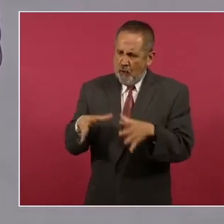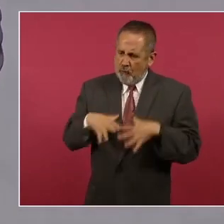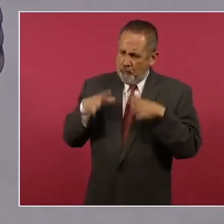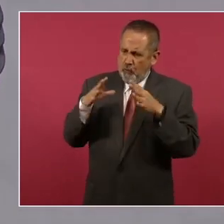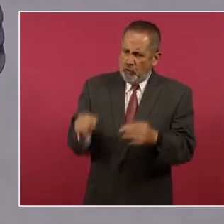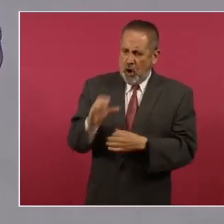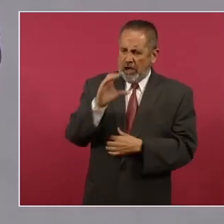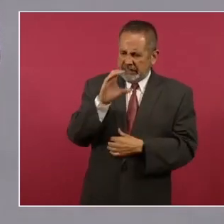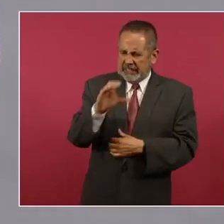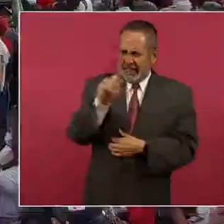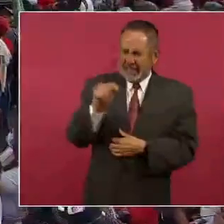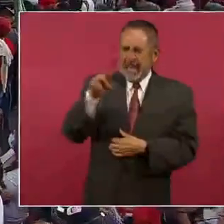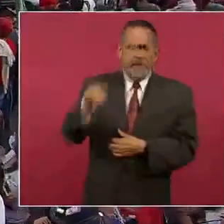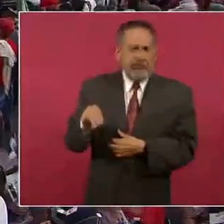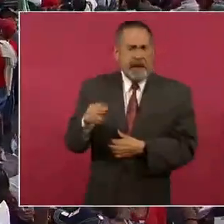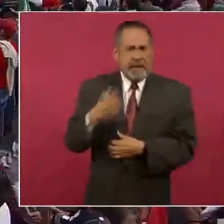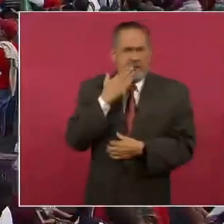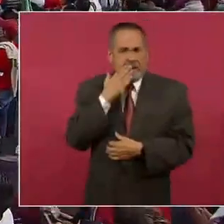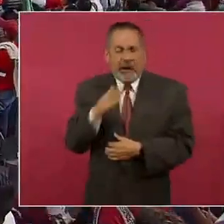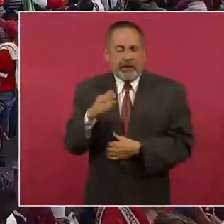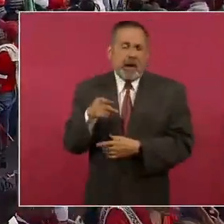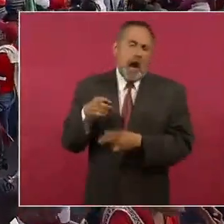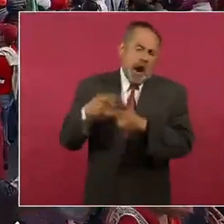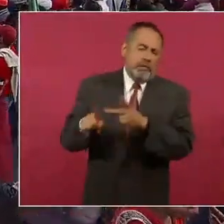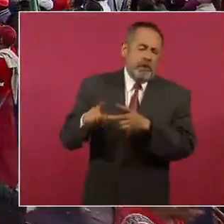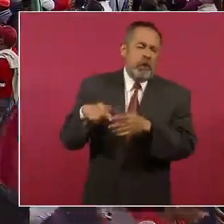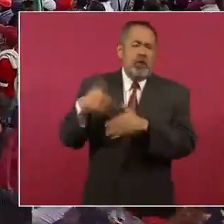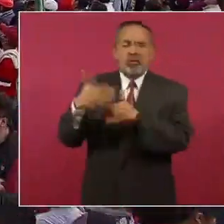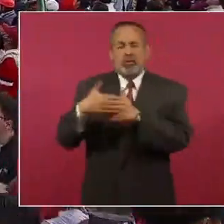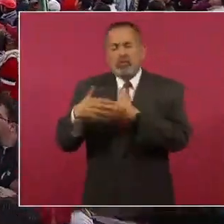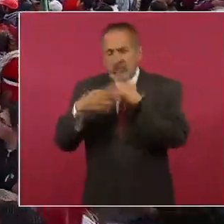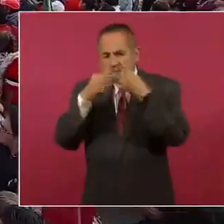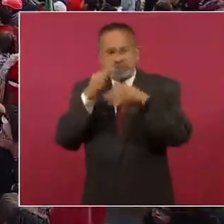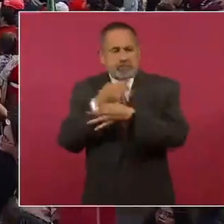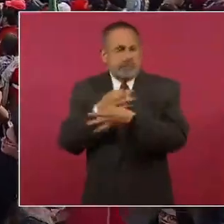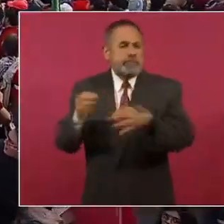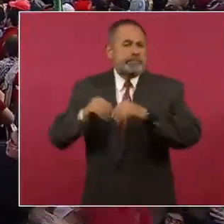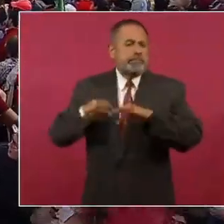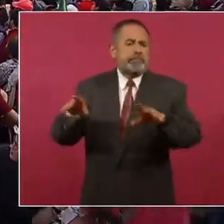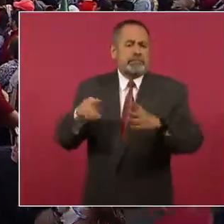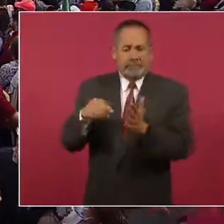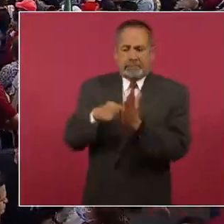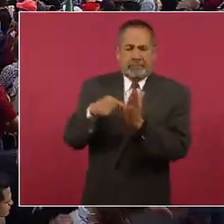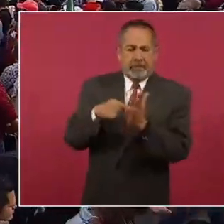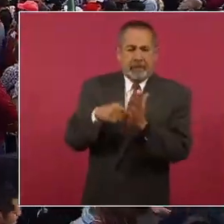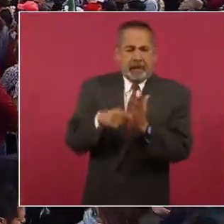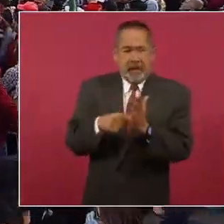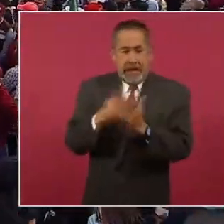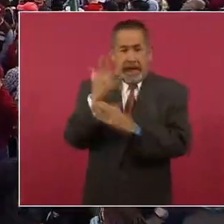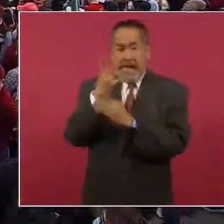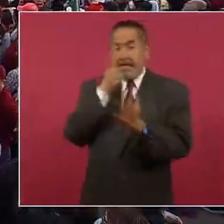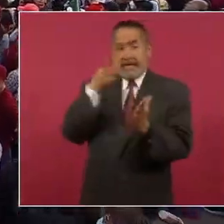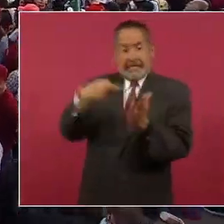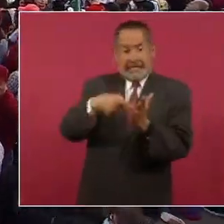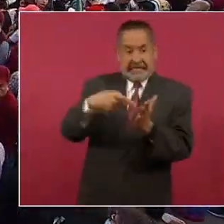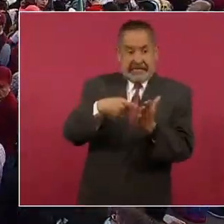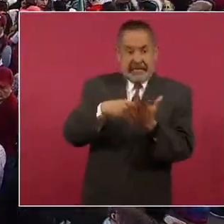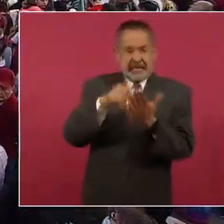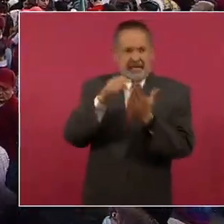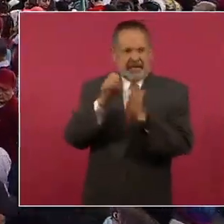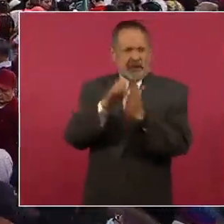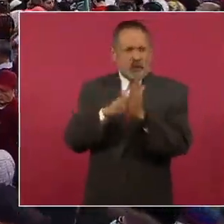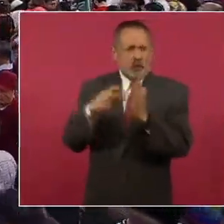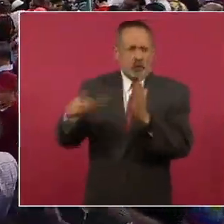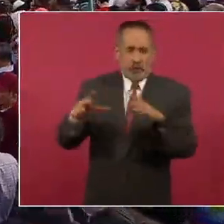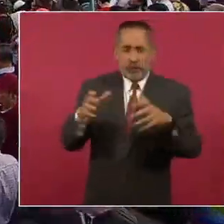1936, aunque la Declaración de Principios de la organización establecía, cito textualmente,